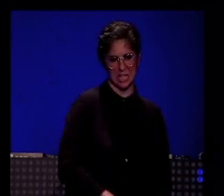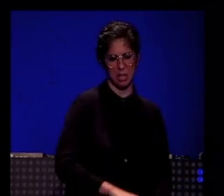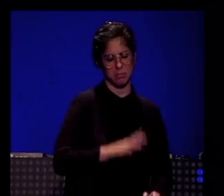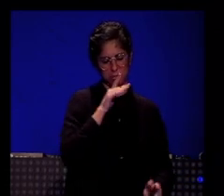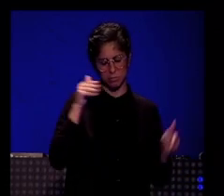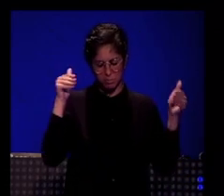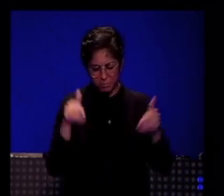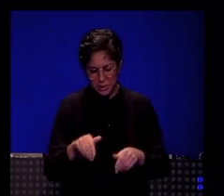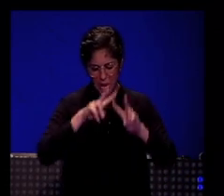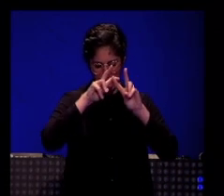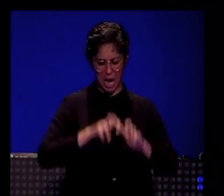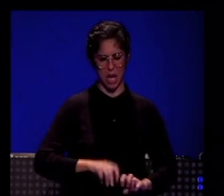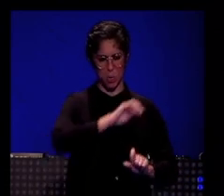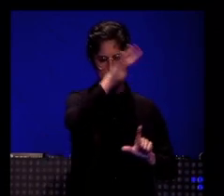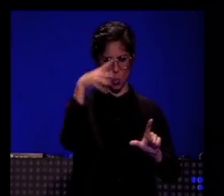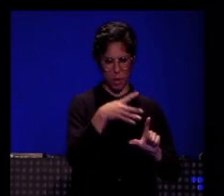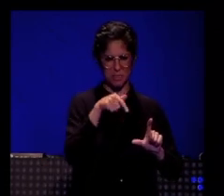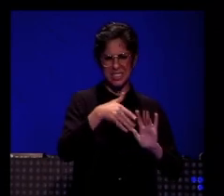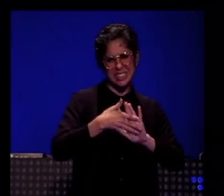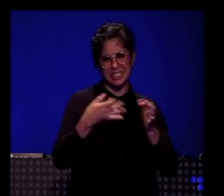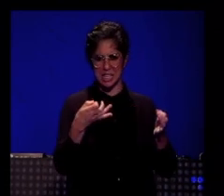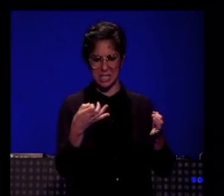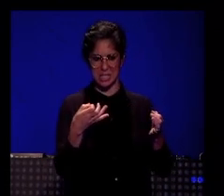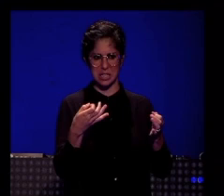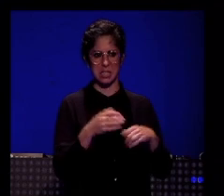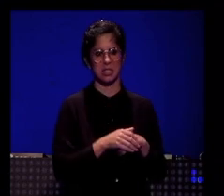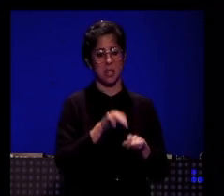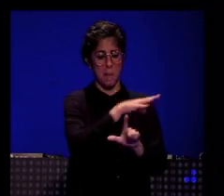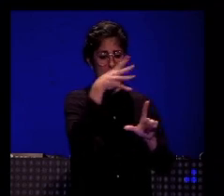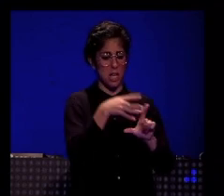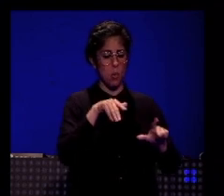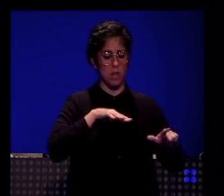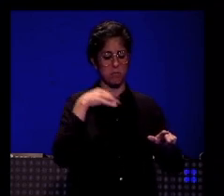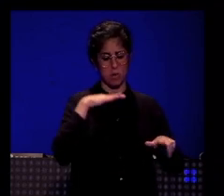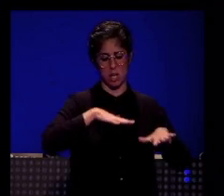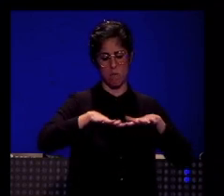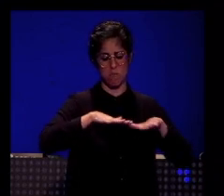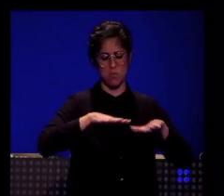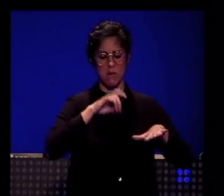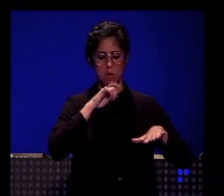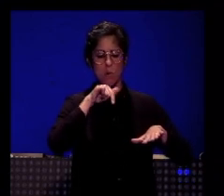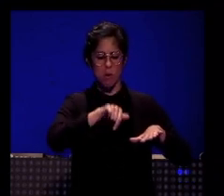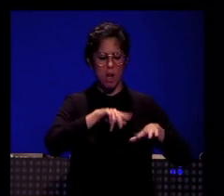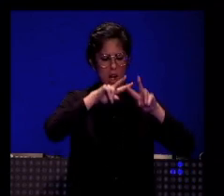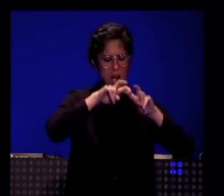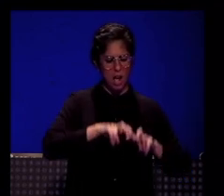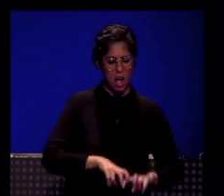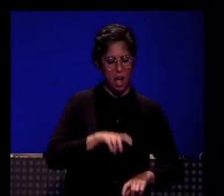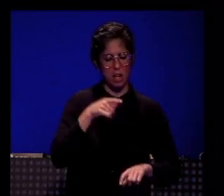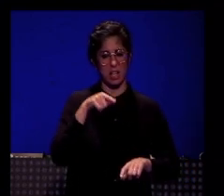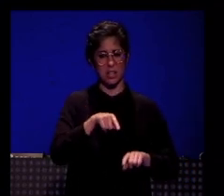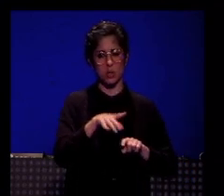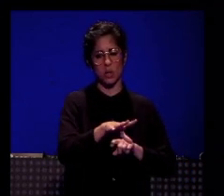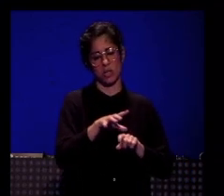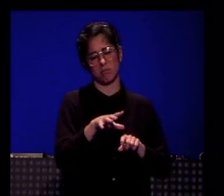vale en la analítica web no es más que el estudio de la actividad en un sitio web a partir de los datos extraídos de la navegación de los usuarios